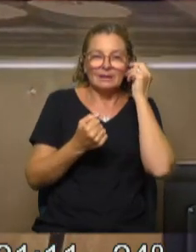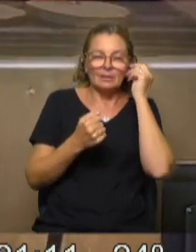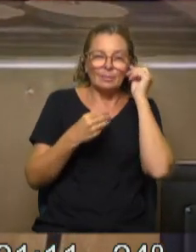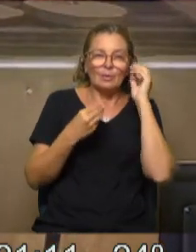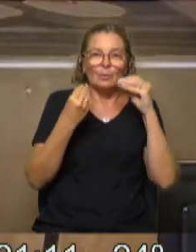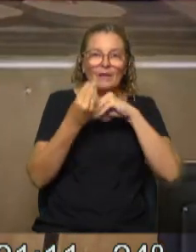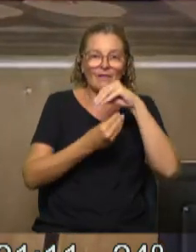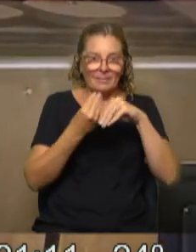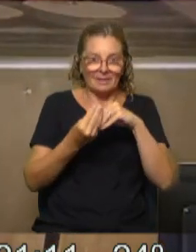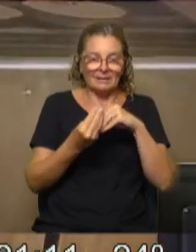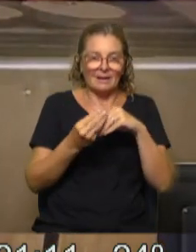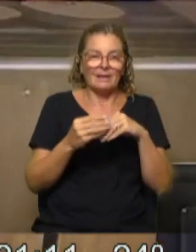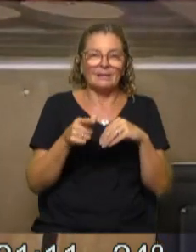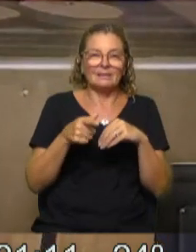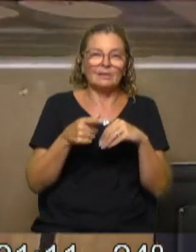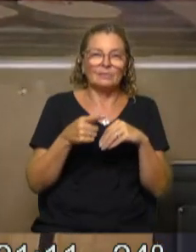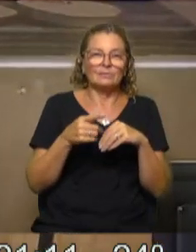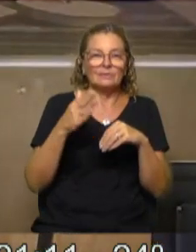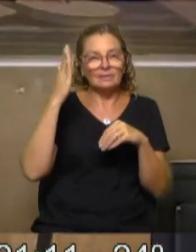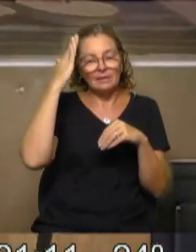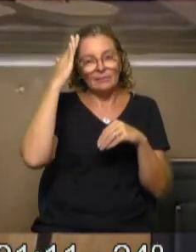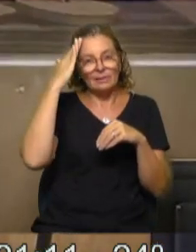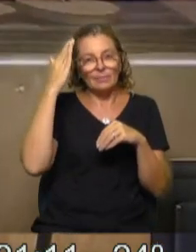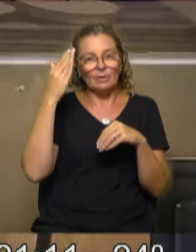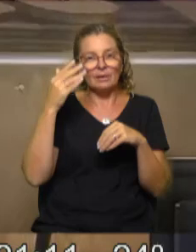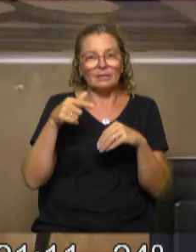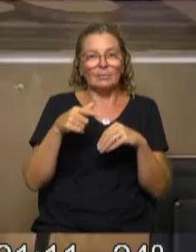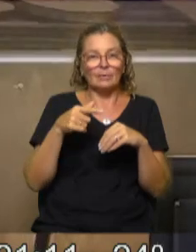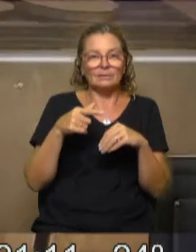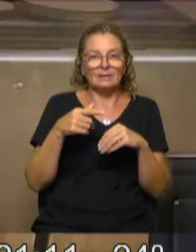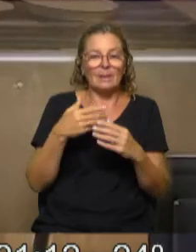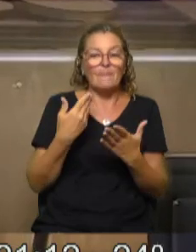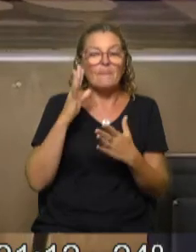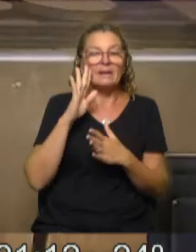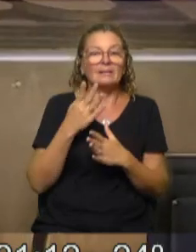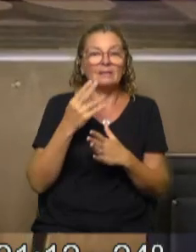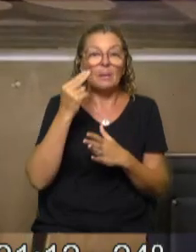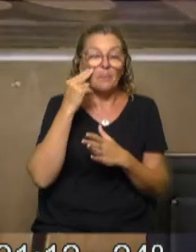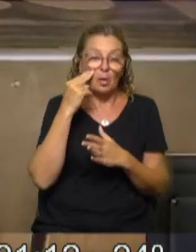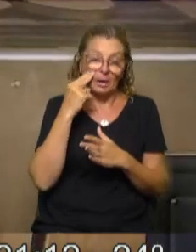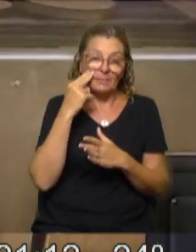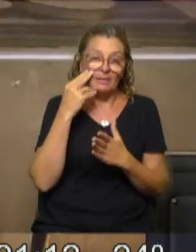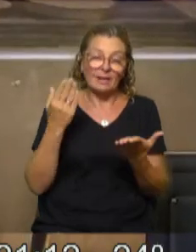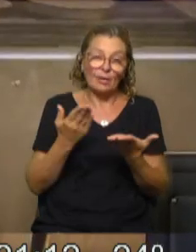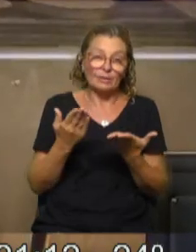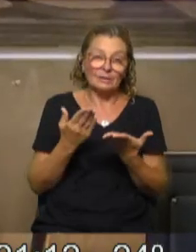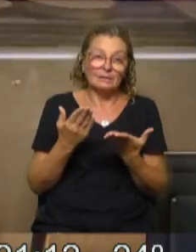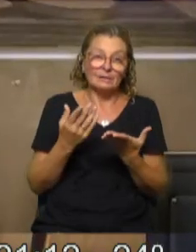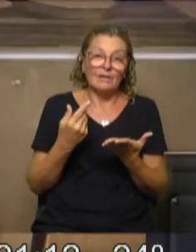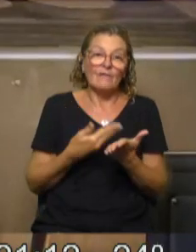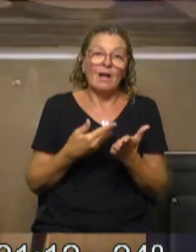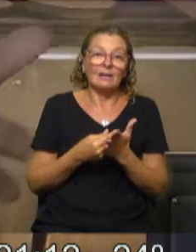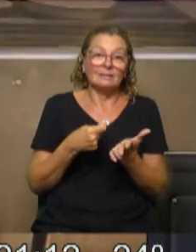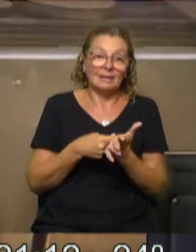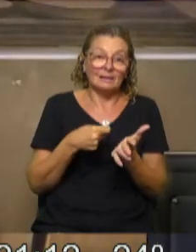familia. Y nos enteramos que, bueno, que han tocado un fondo, que se están quedando sin dinero,